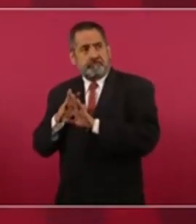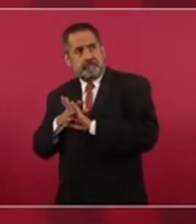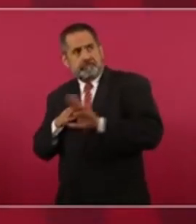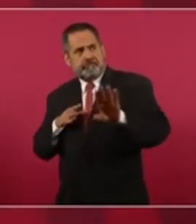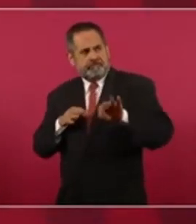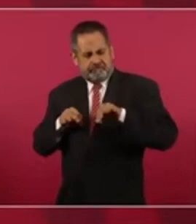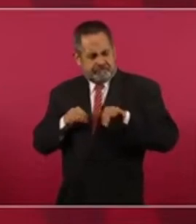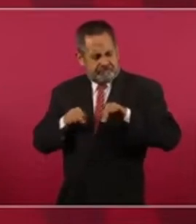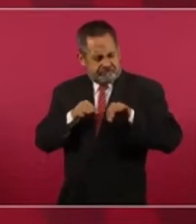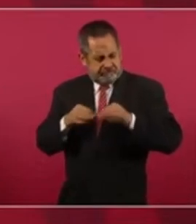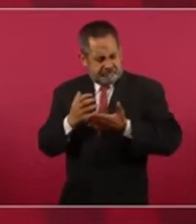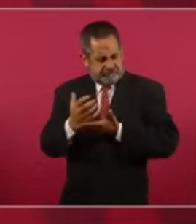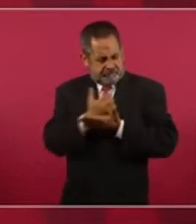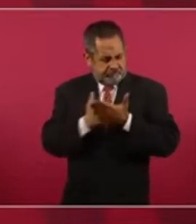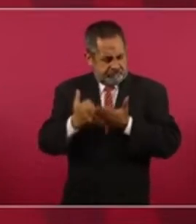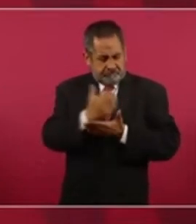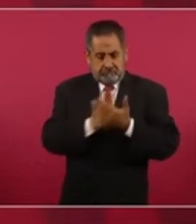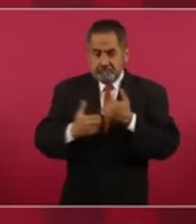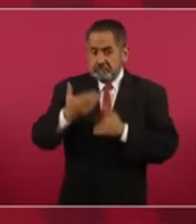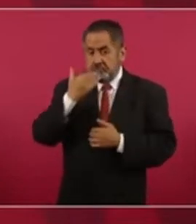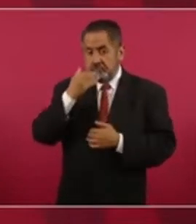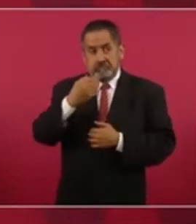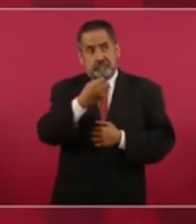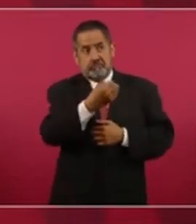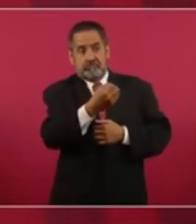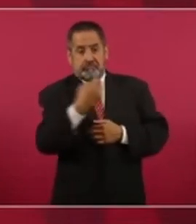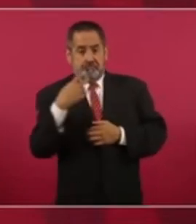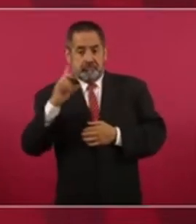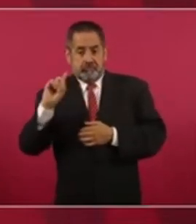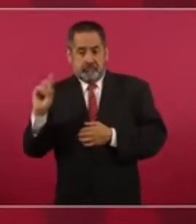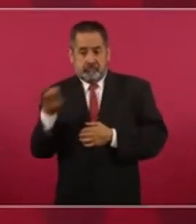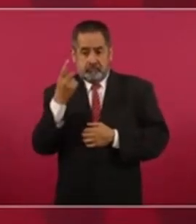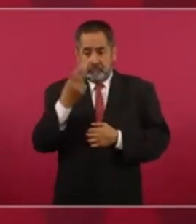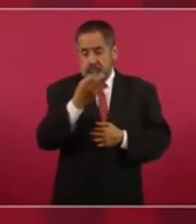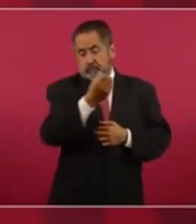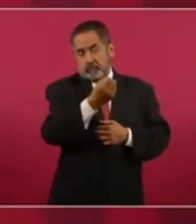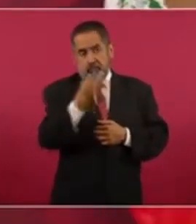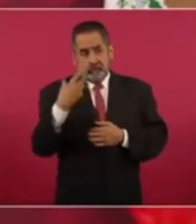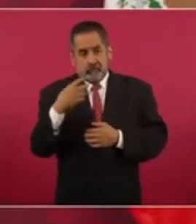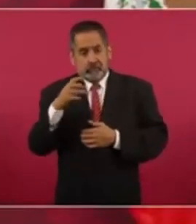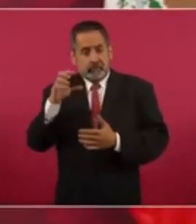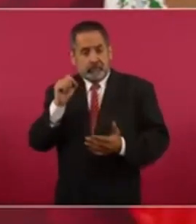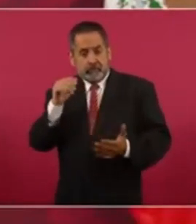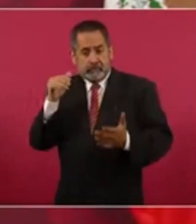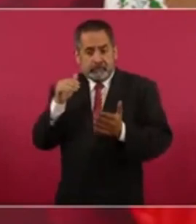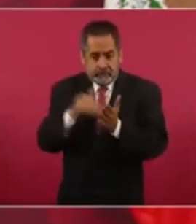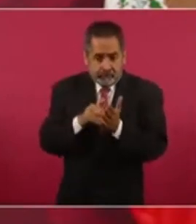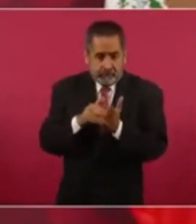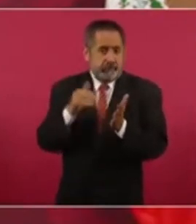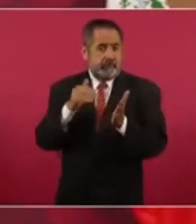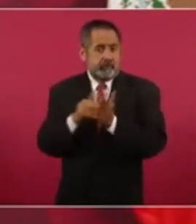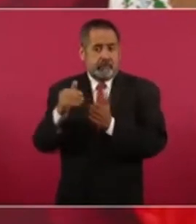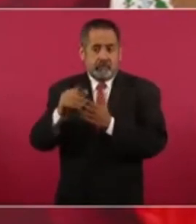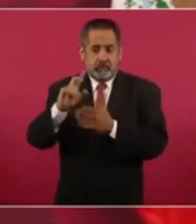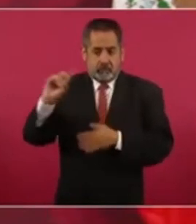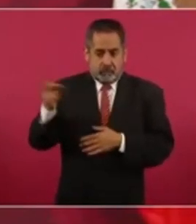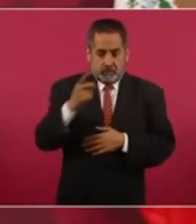año es posible que nos manden 60 mil millones de